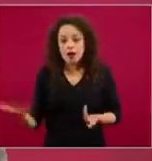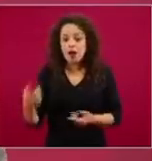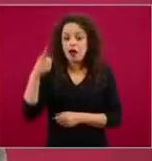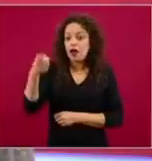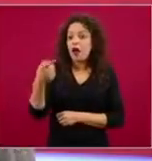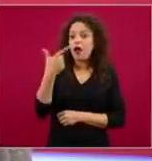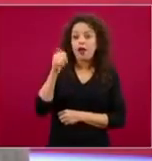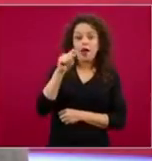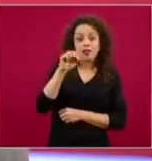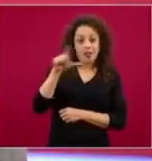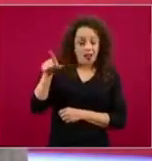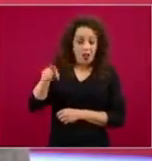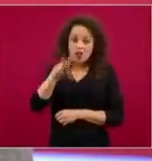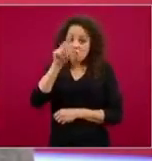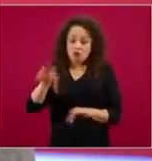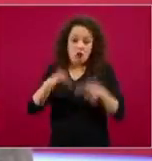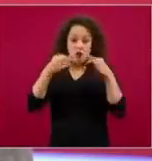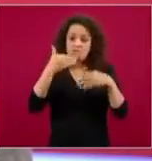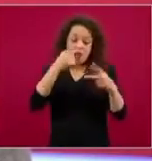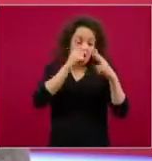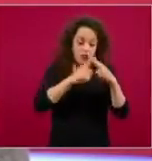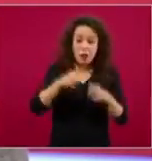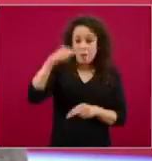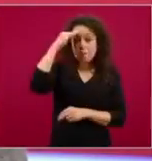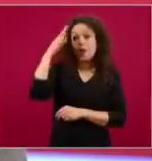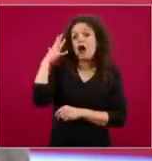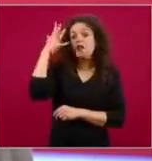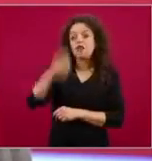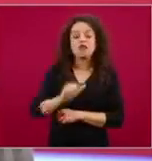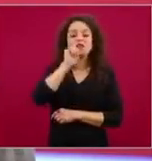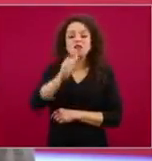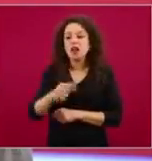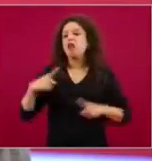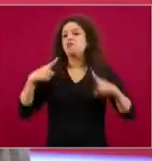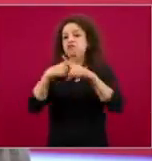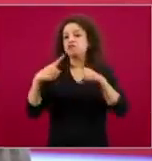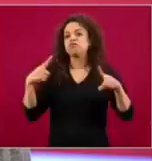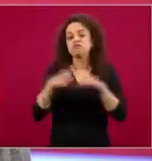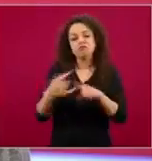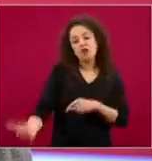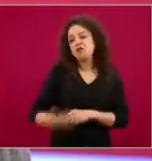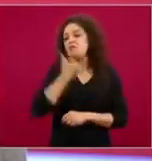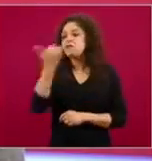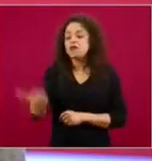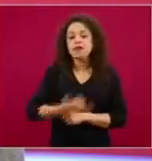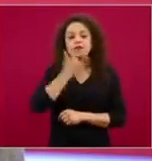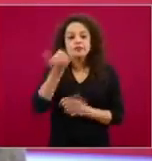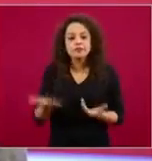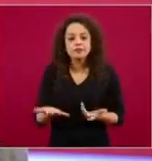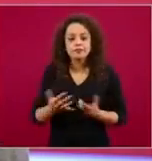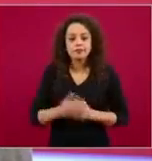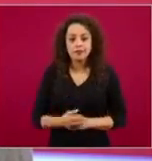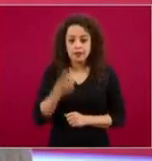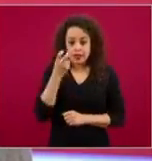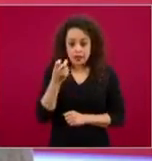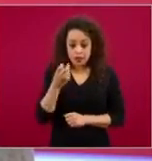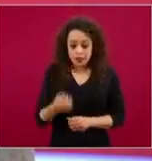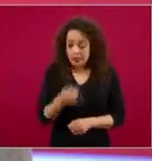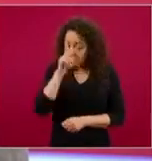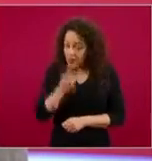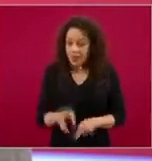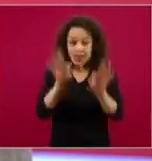predicción. Hay una memoria parcial, hay una memoria editada. Y este planteamiento que es